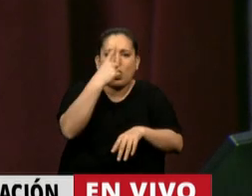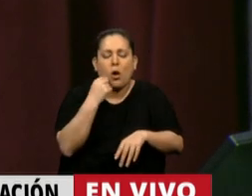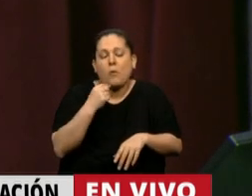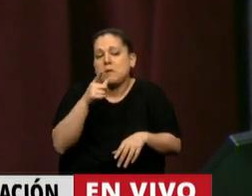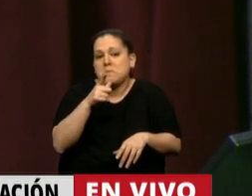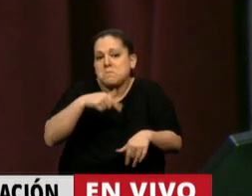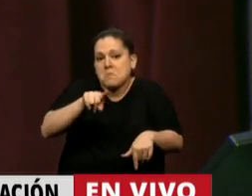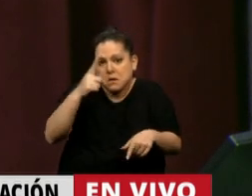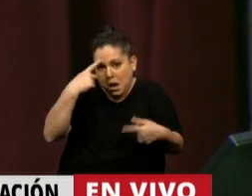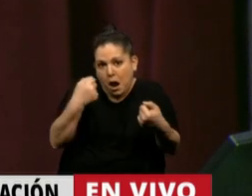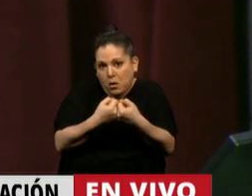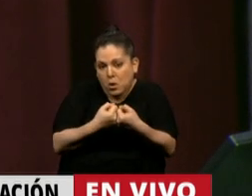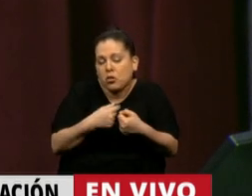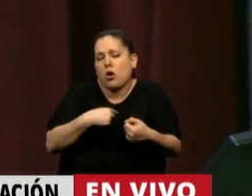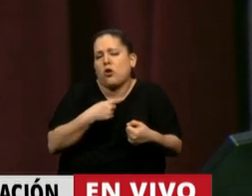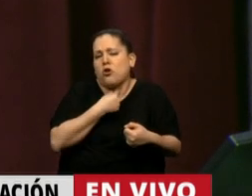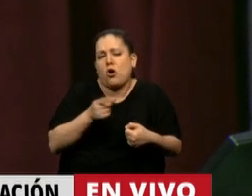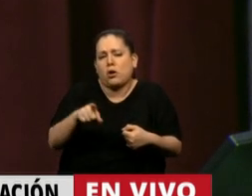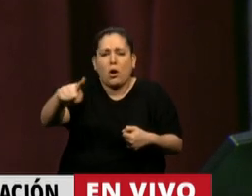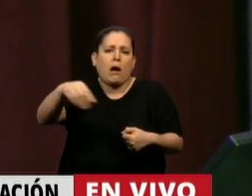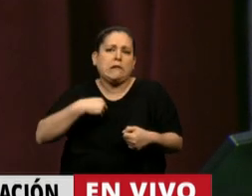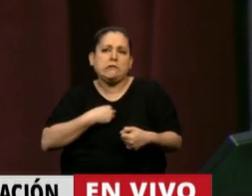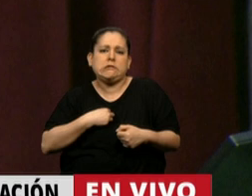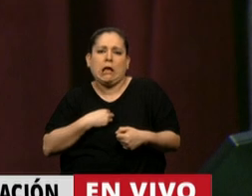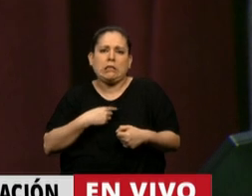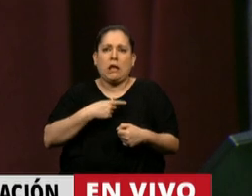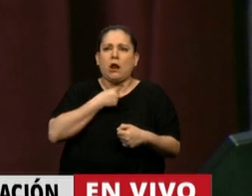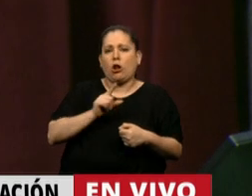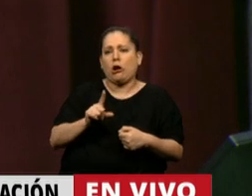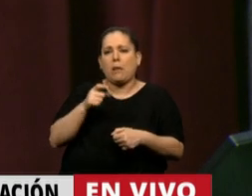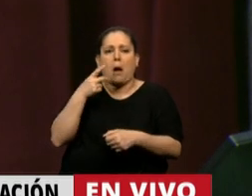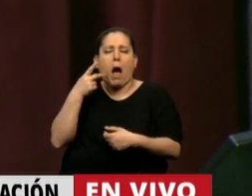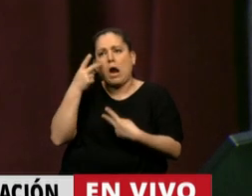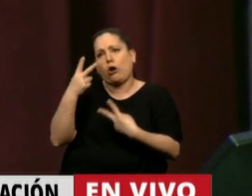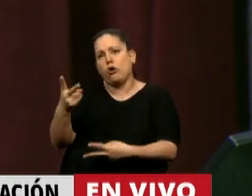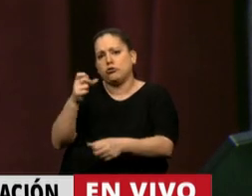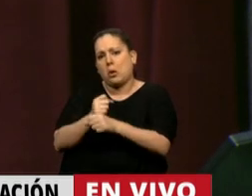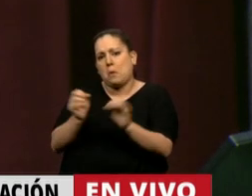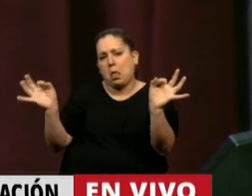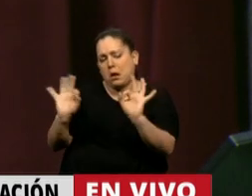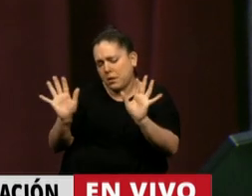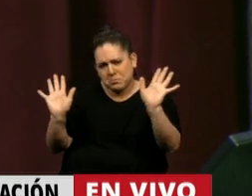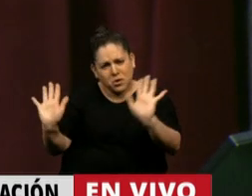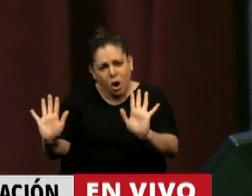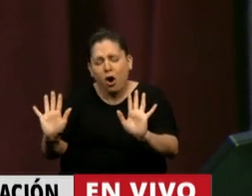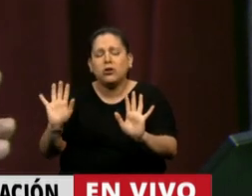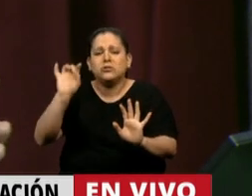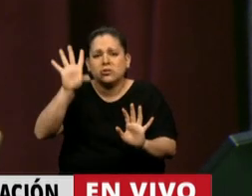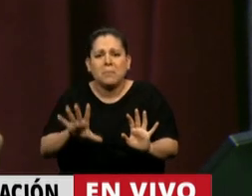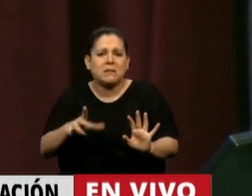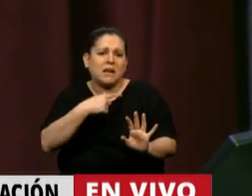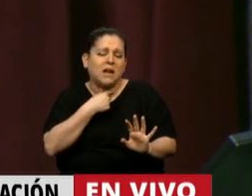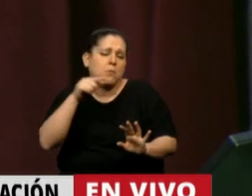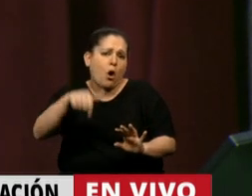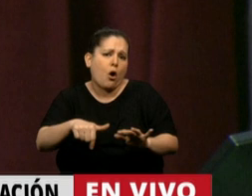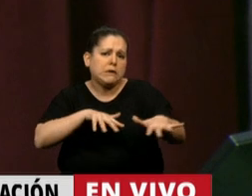bien no quiero que lo sienta de ninguna manera como que no valoramos su trabajo sino que digamos por lo que nos pasó